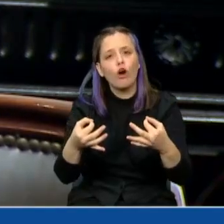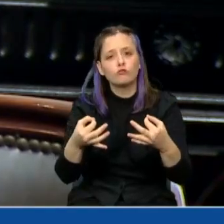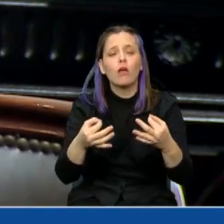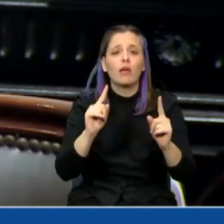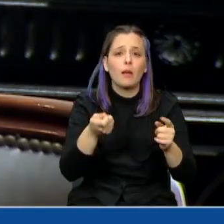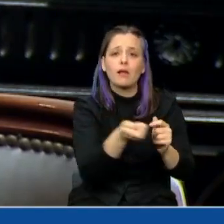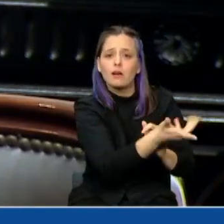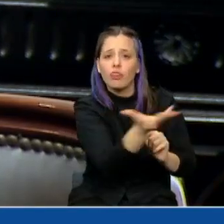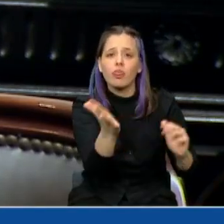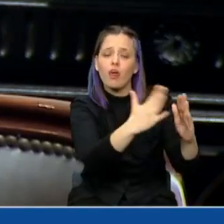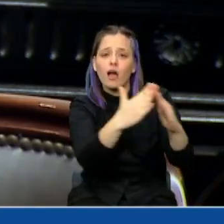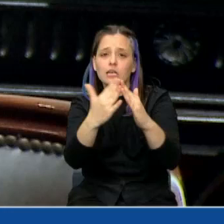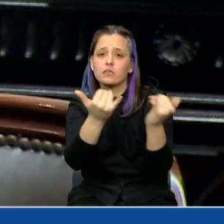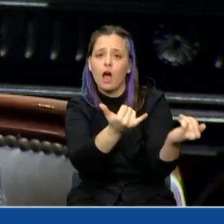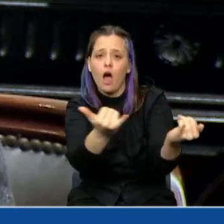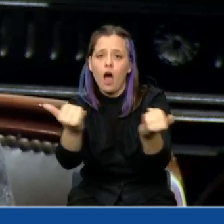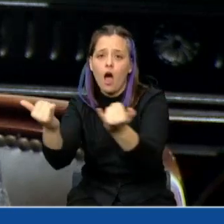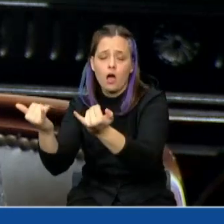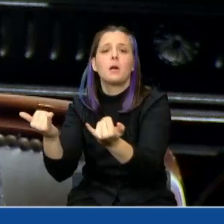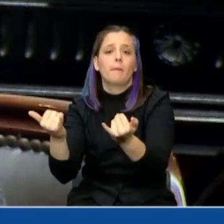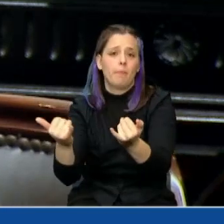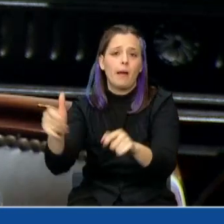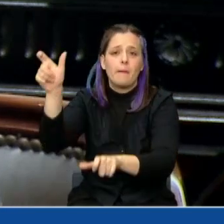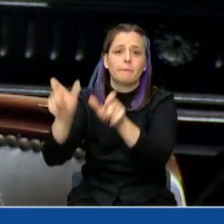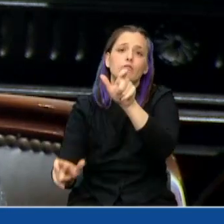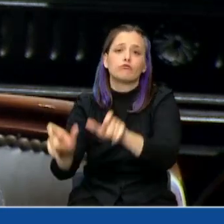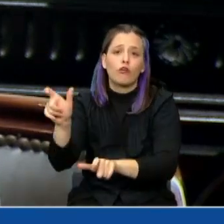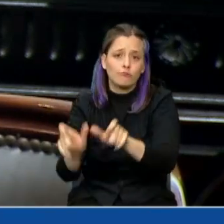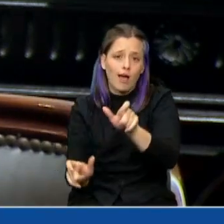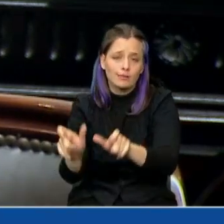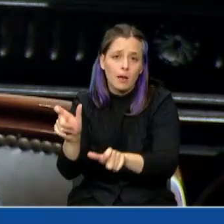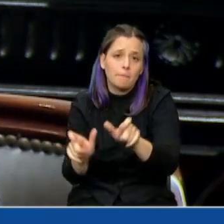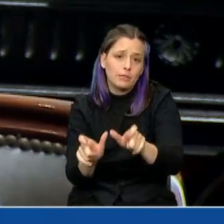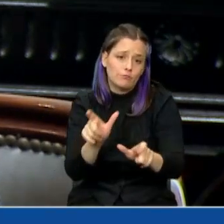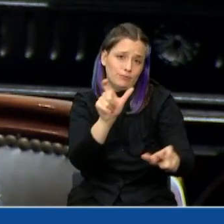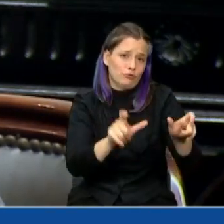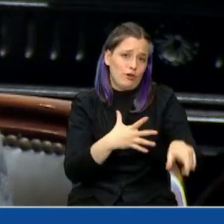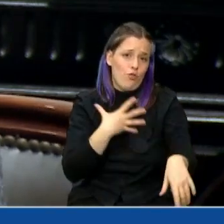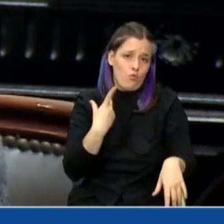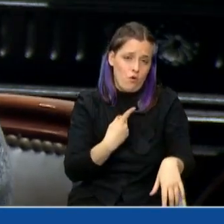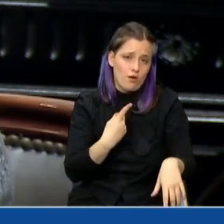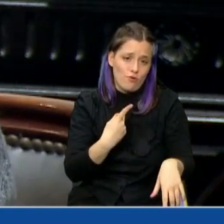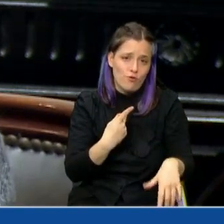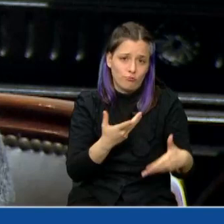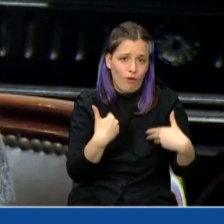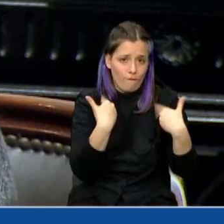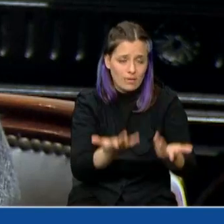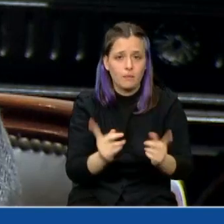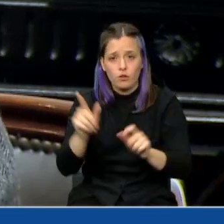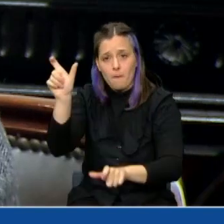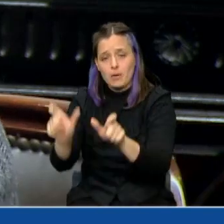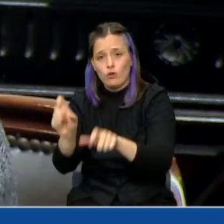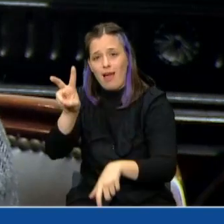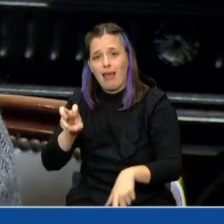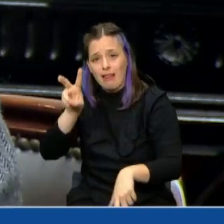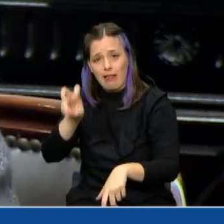menos amplia para que los inquilinos tengan la posibilidad de alquilar sin mayores complicaciones, pero también tiene que haber una renta